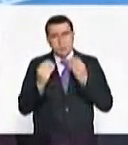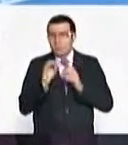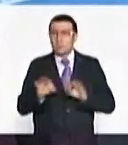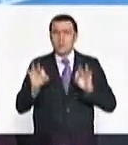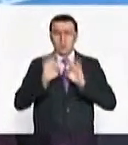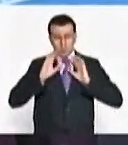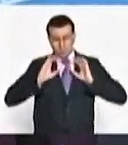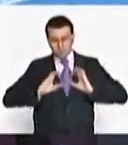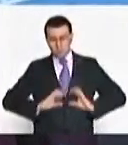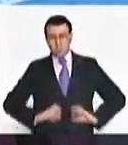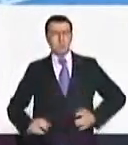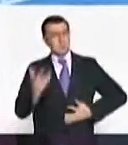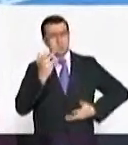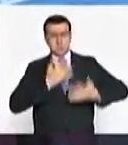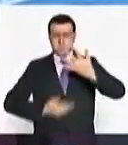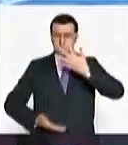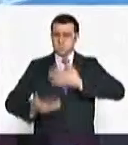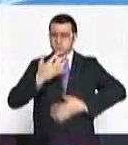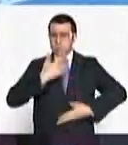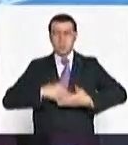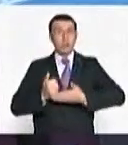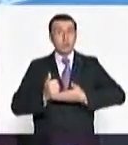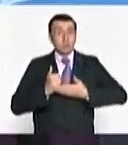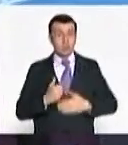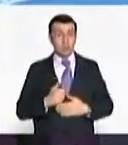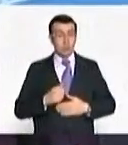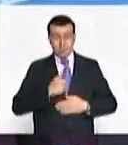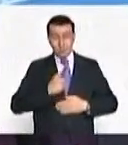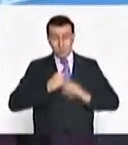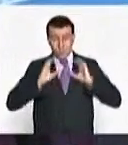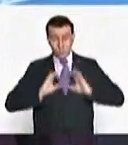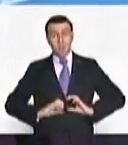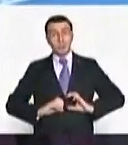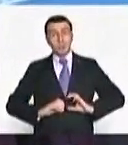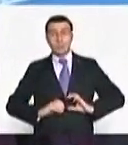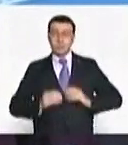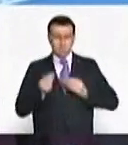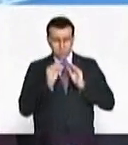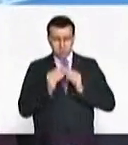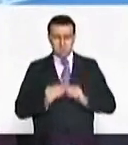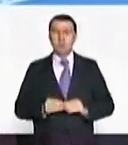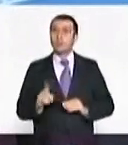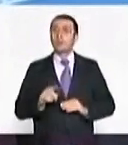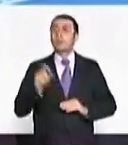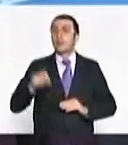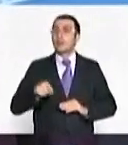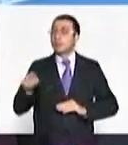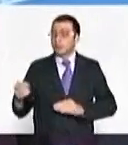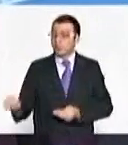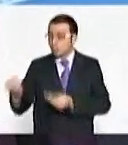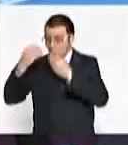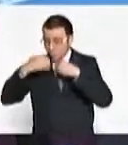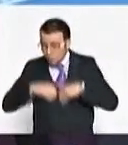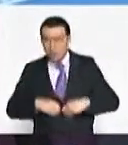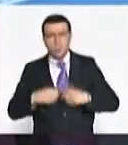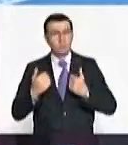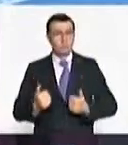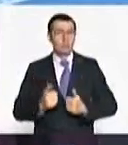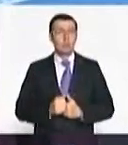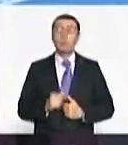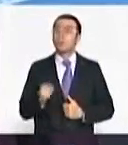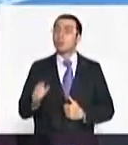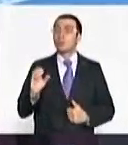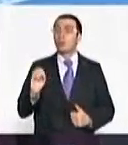el cuerpo. Es un ácido esencial porque el cuerpo no lo puede producir y debe tomarlo de la naturaleza para poder subsistir. El omega 3